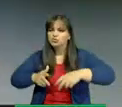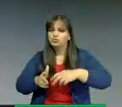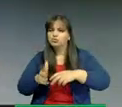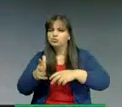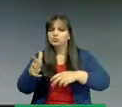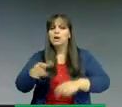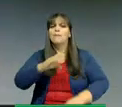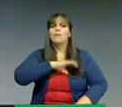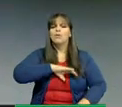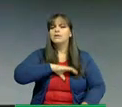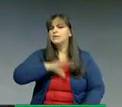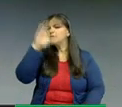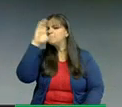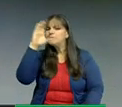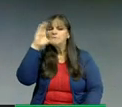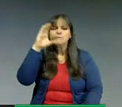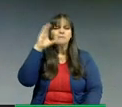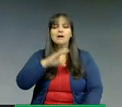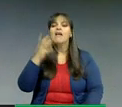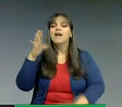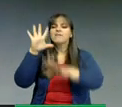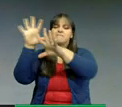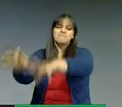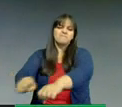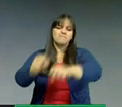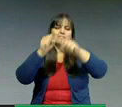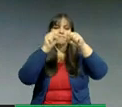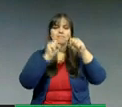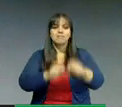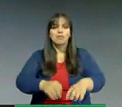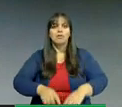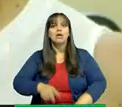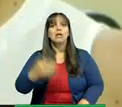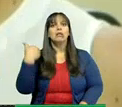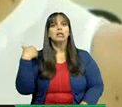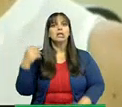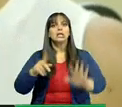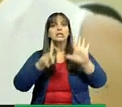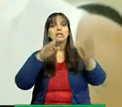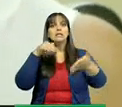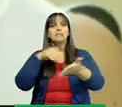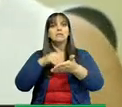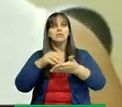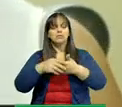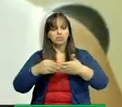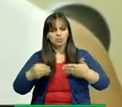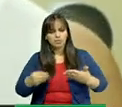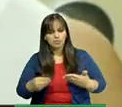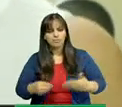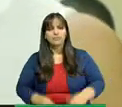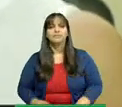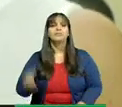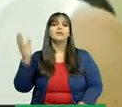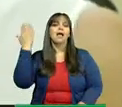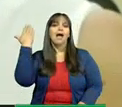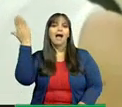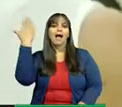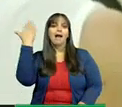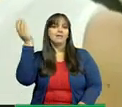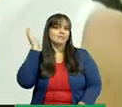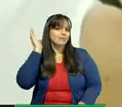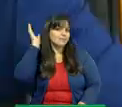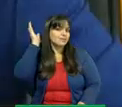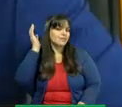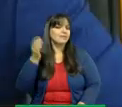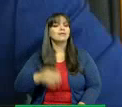de los sospechosos se encontró $6,000 en efectivo. La alcaldesa de Guayaquil, doctora